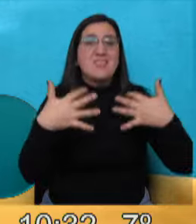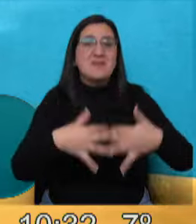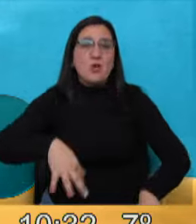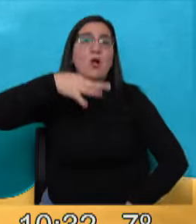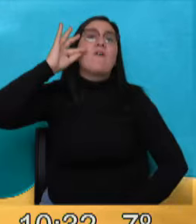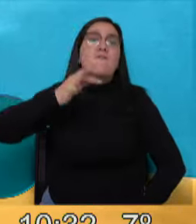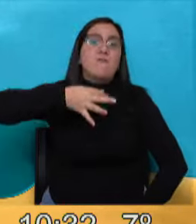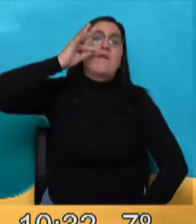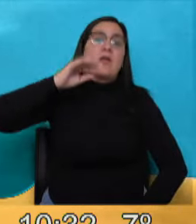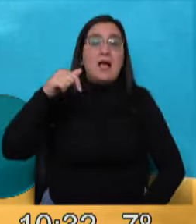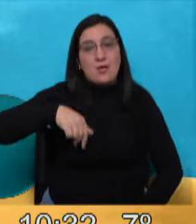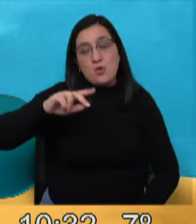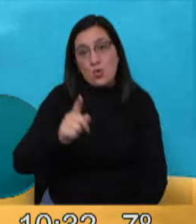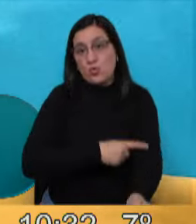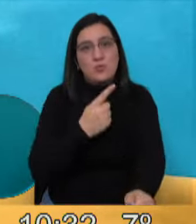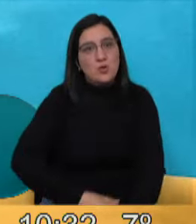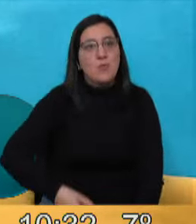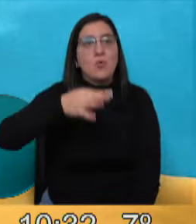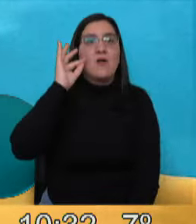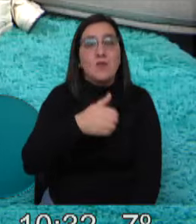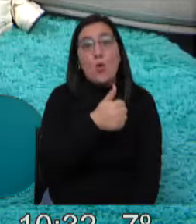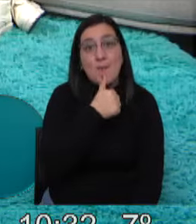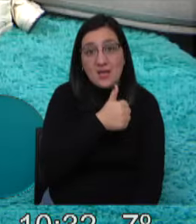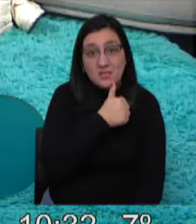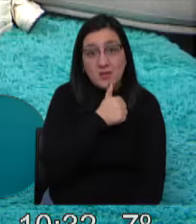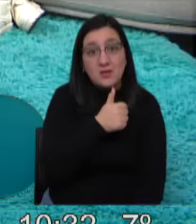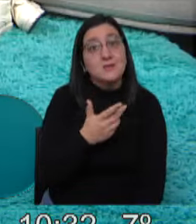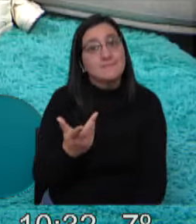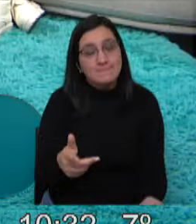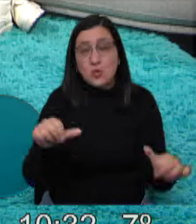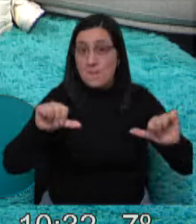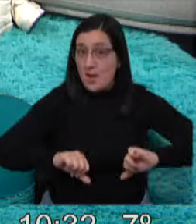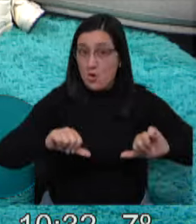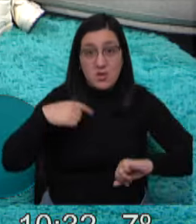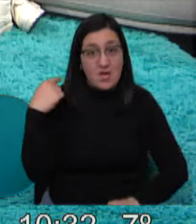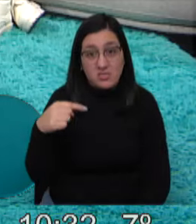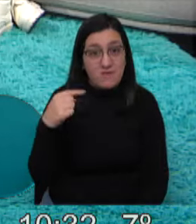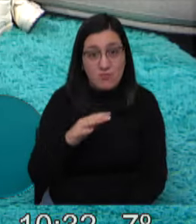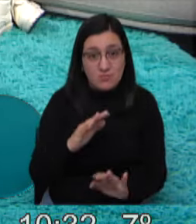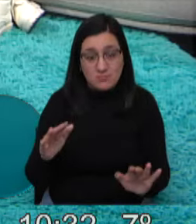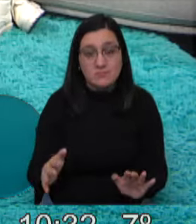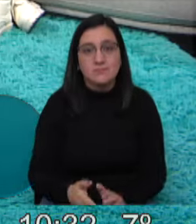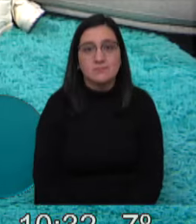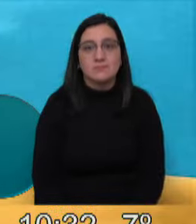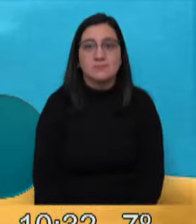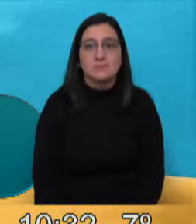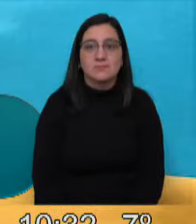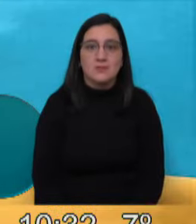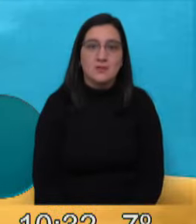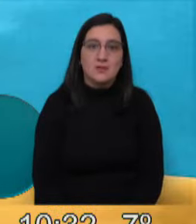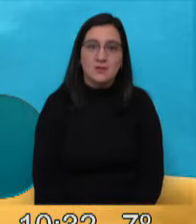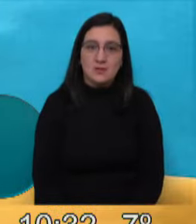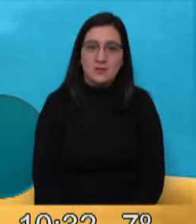cafeína, que acá tenemos una costumbre uruguayo tomar muchísimo mate, que tiene cafeína. ¿Ah? Ah, sí. Ahora entiendo todo.